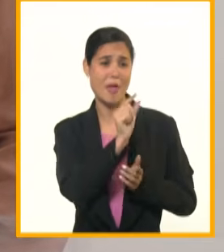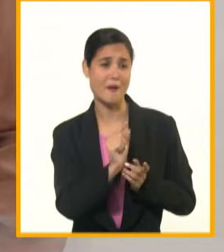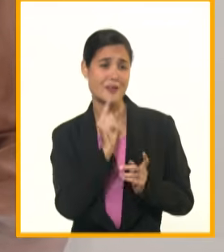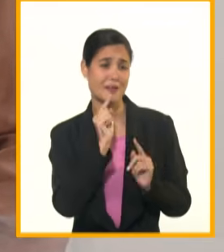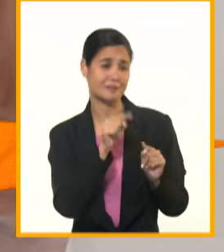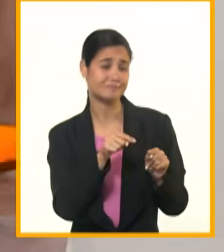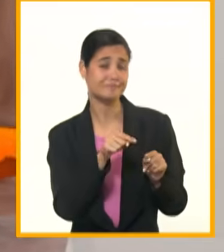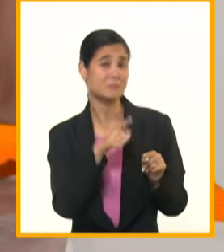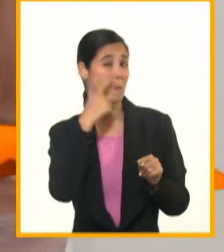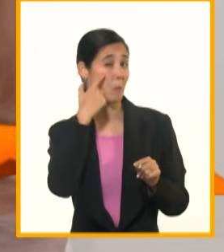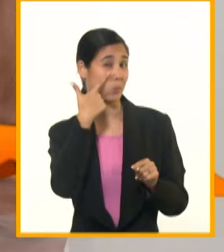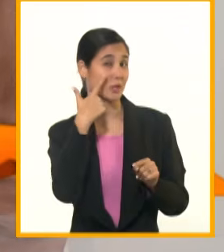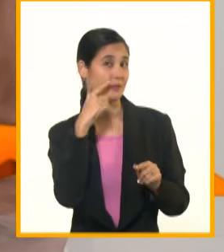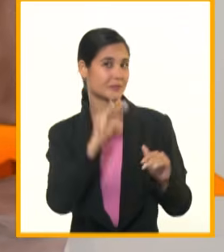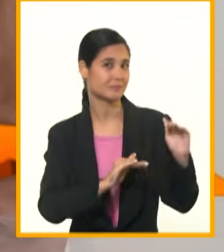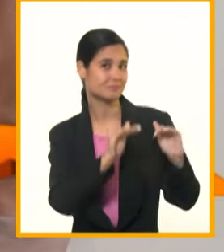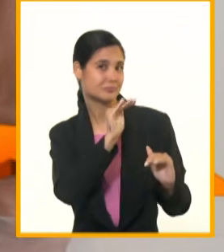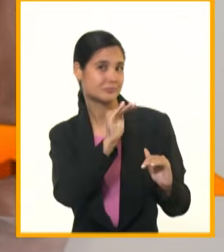potencial agrícola